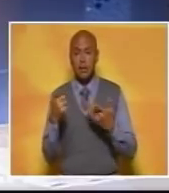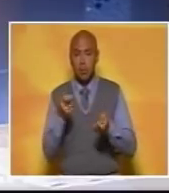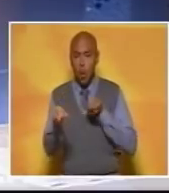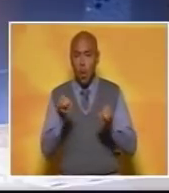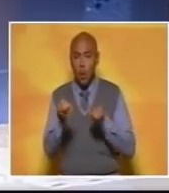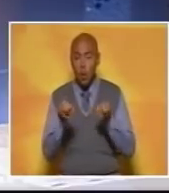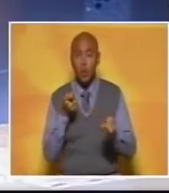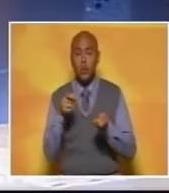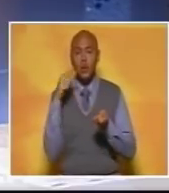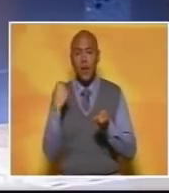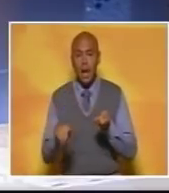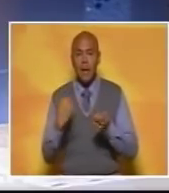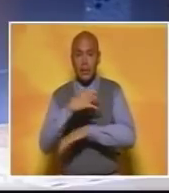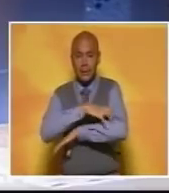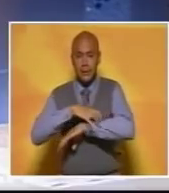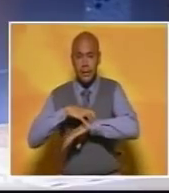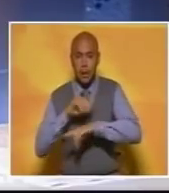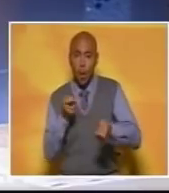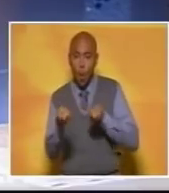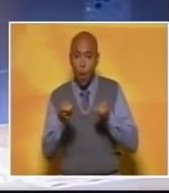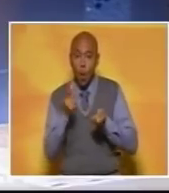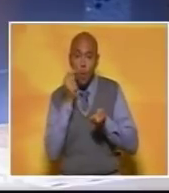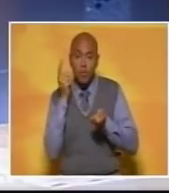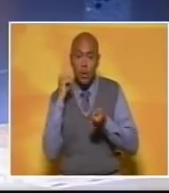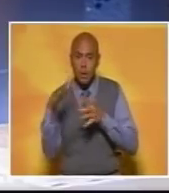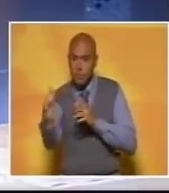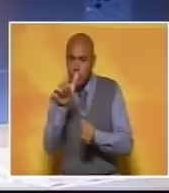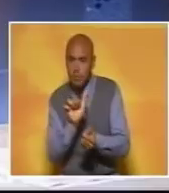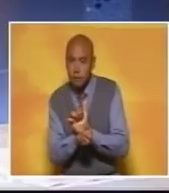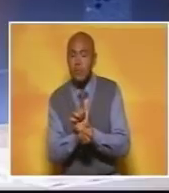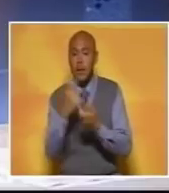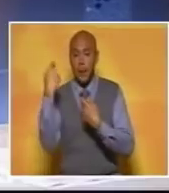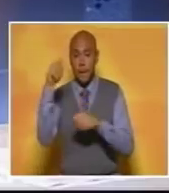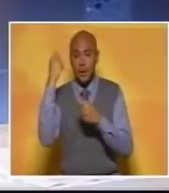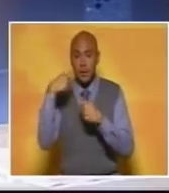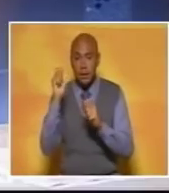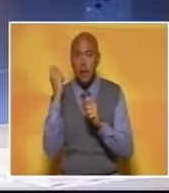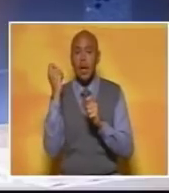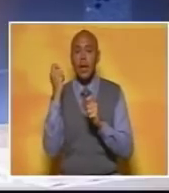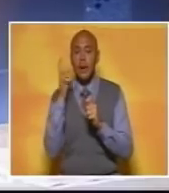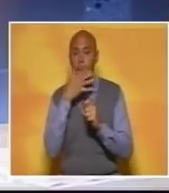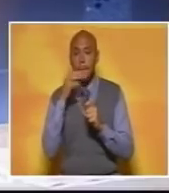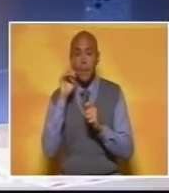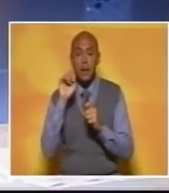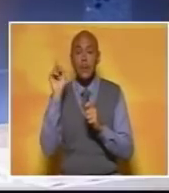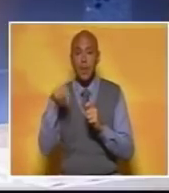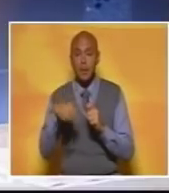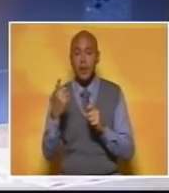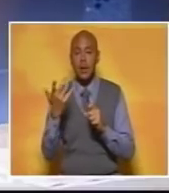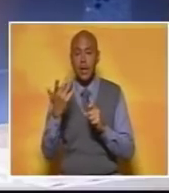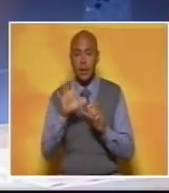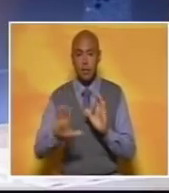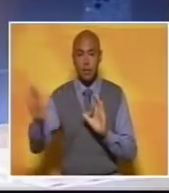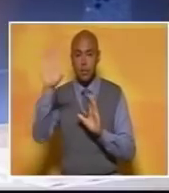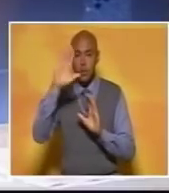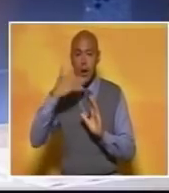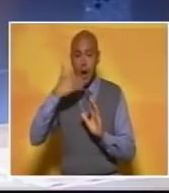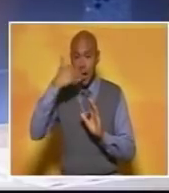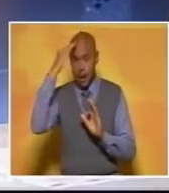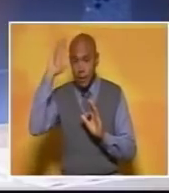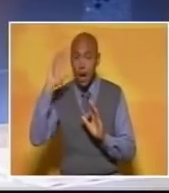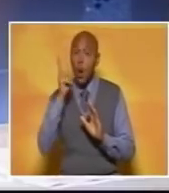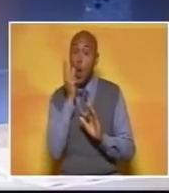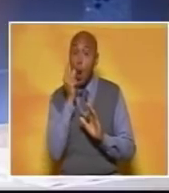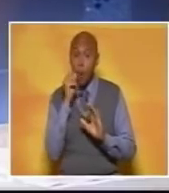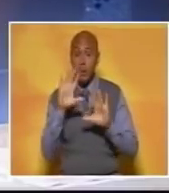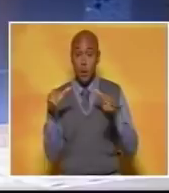de cachorros de guepardo, los cuales son codiciados como mascotas exóticas en los países del Golfo Pérsico. Los activistas